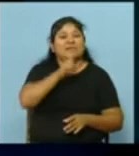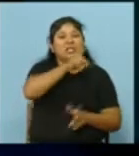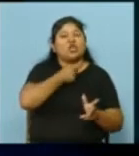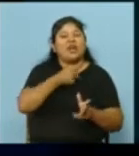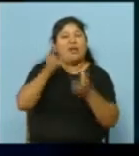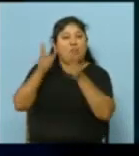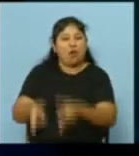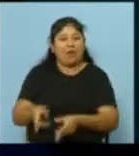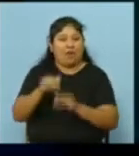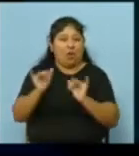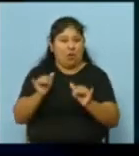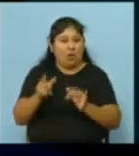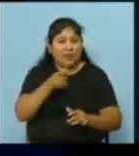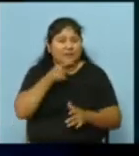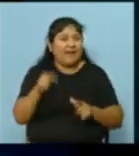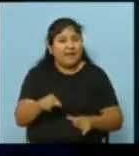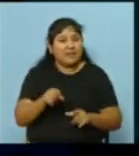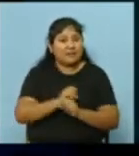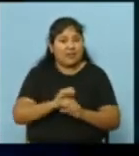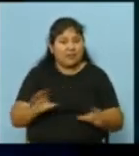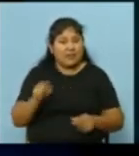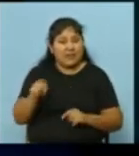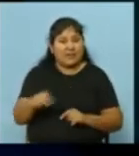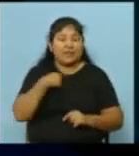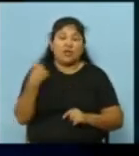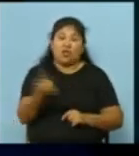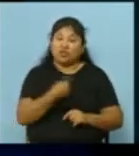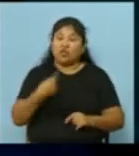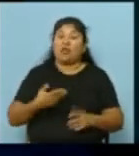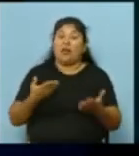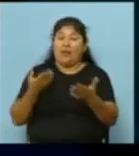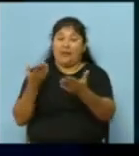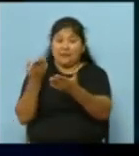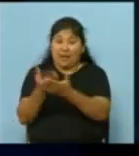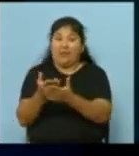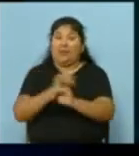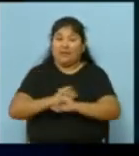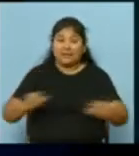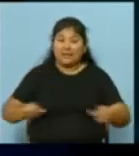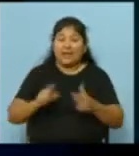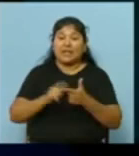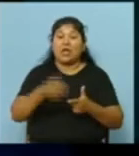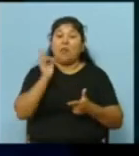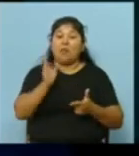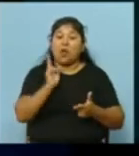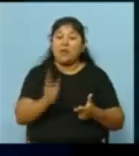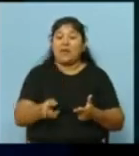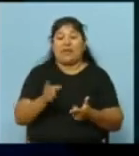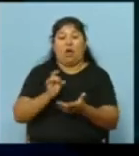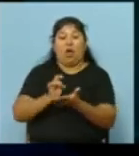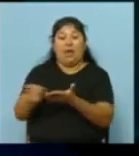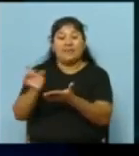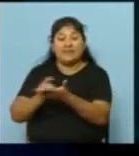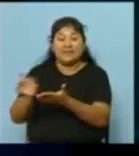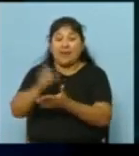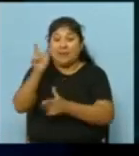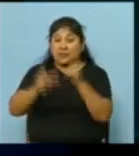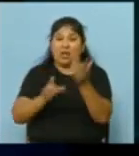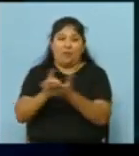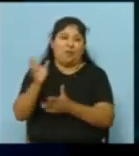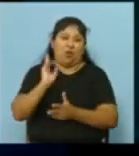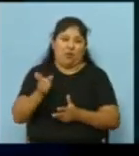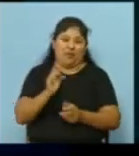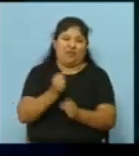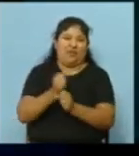nosotros estamos planteando por un lado prohibir los despidos que están aumentando todos los días por otro lado estamos